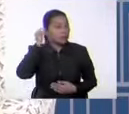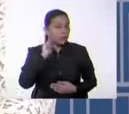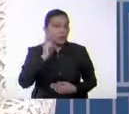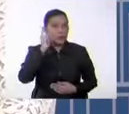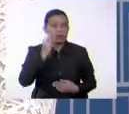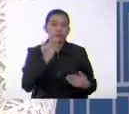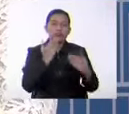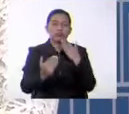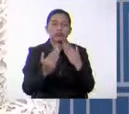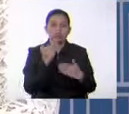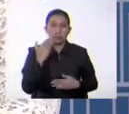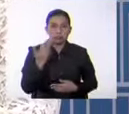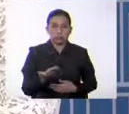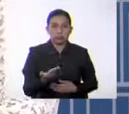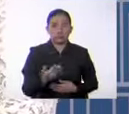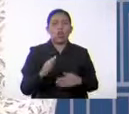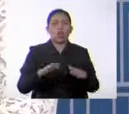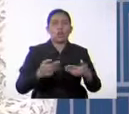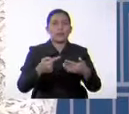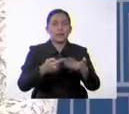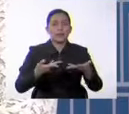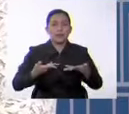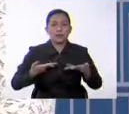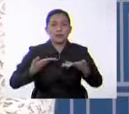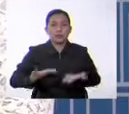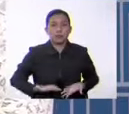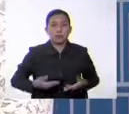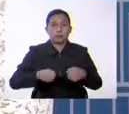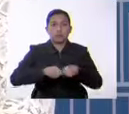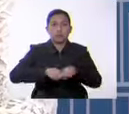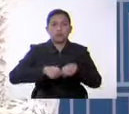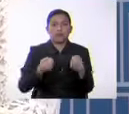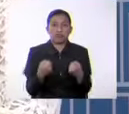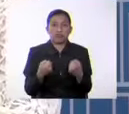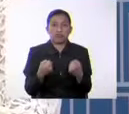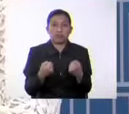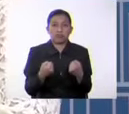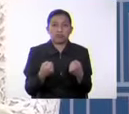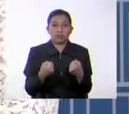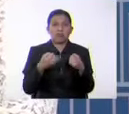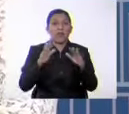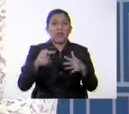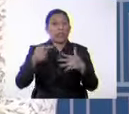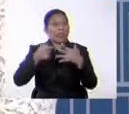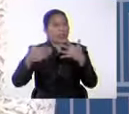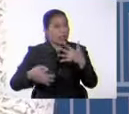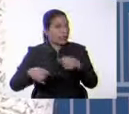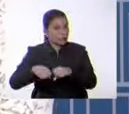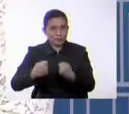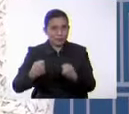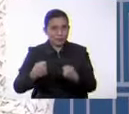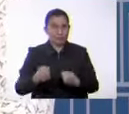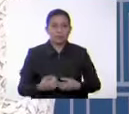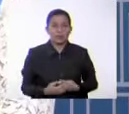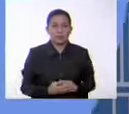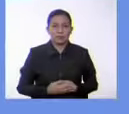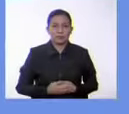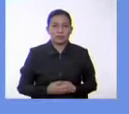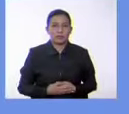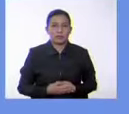comentar sobre cómo los derechos humanos pueden ser violados sin que se violente la ley. Vamos a ver.